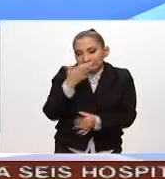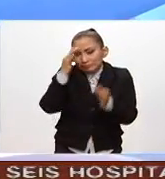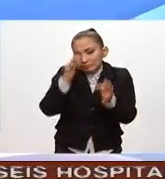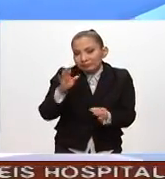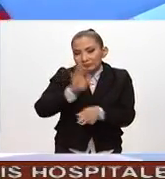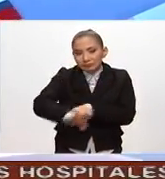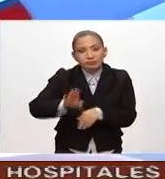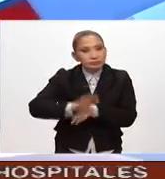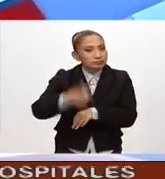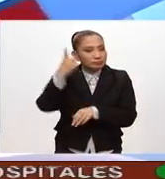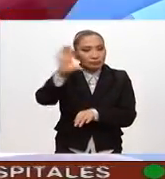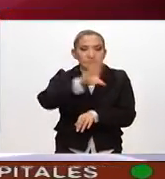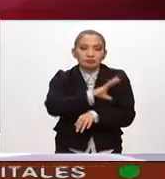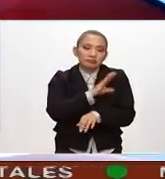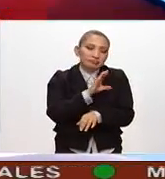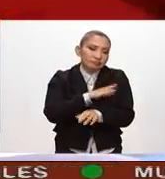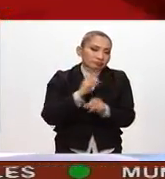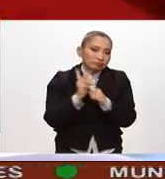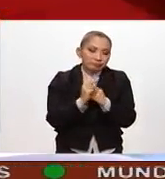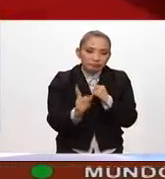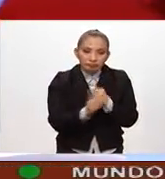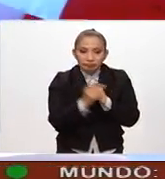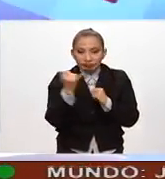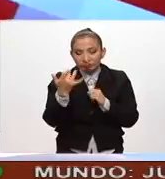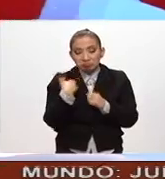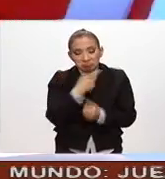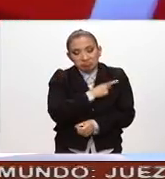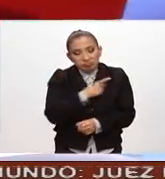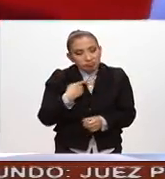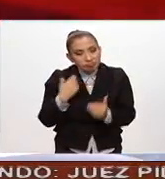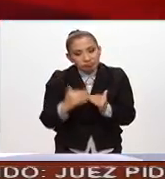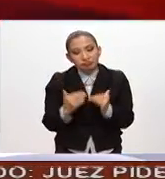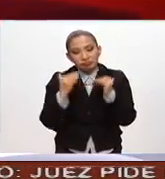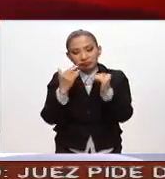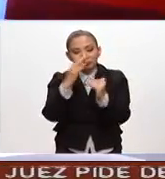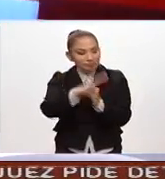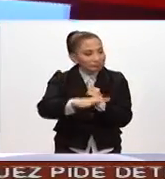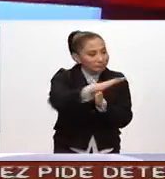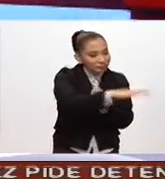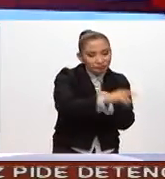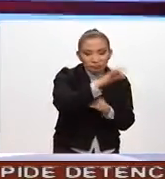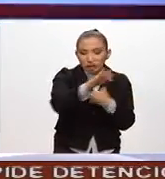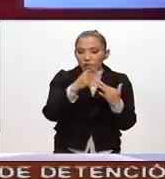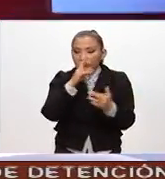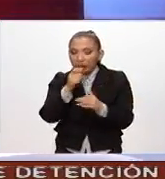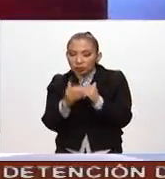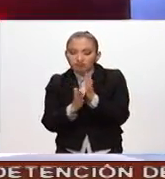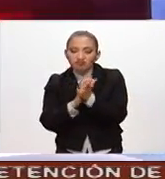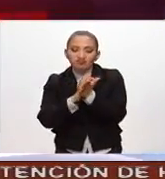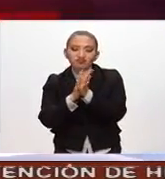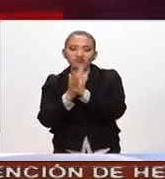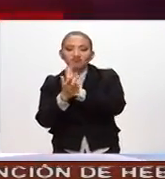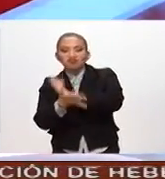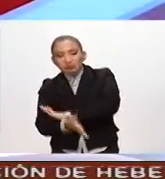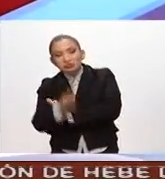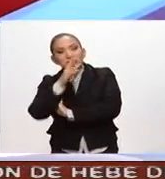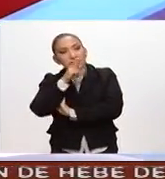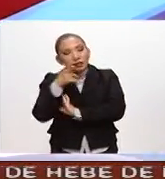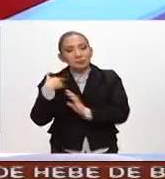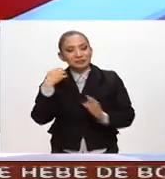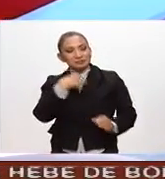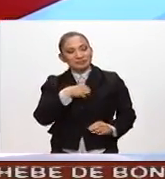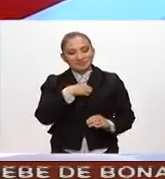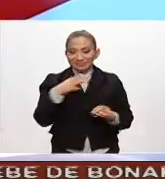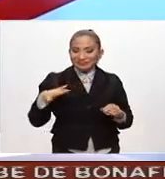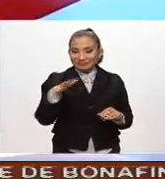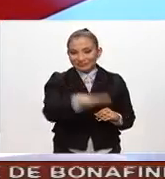Brasil, una queridísima nación, y que pues se merece, sobre todo por la sociedad, que todo se mejore, que todo se componga en alegría, además